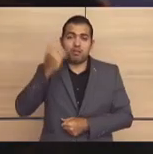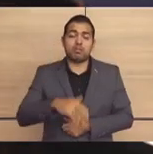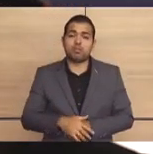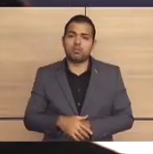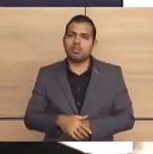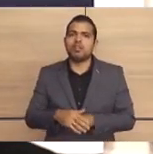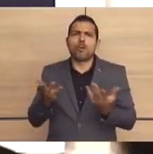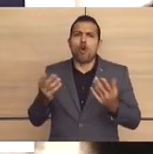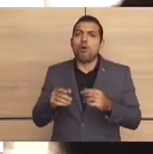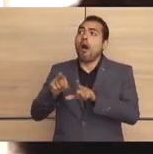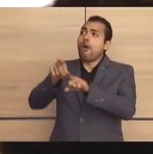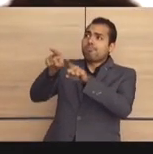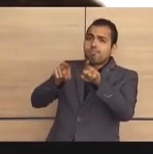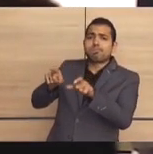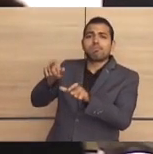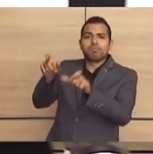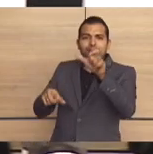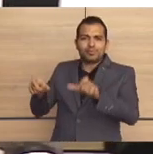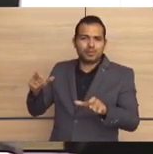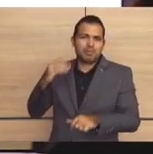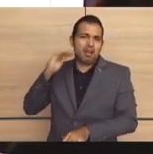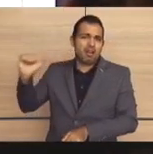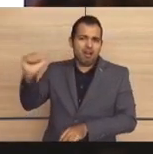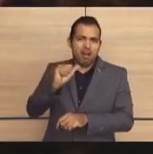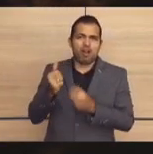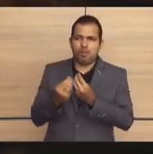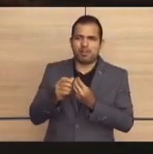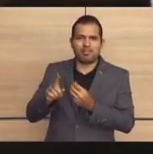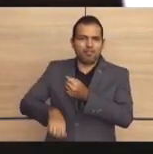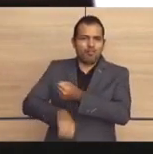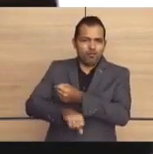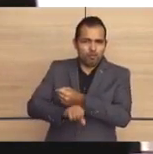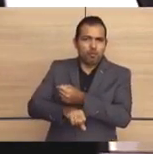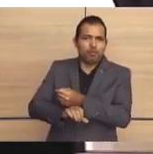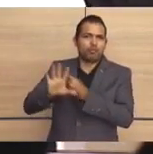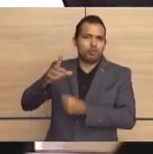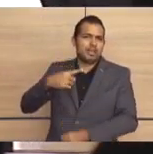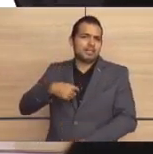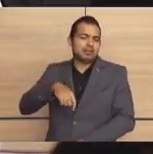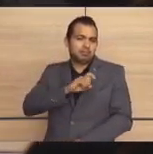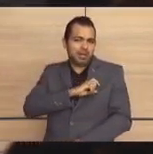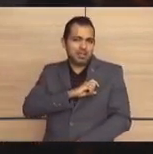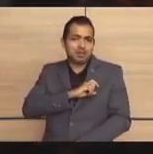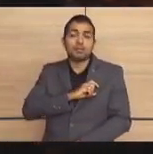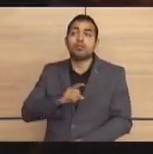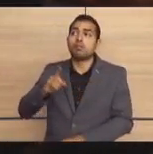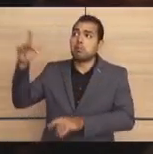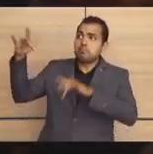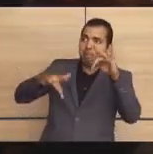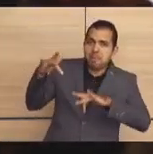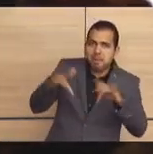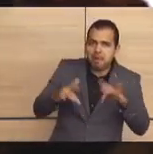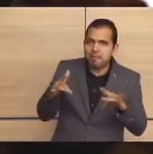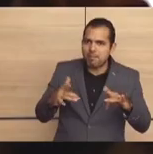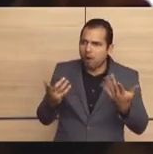jóvenes están participando políticamente a través de las redes sociales. Así que yo creo que es una realidad que no